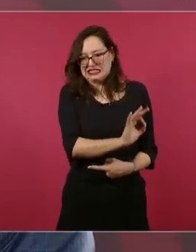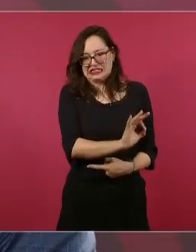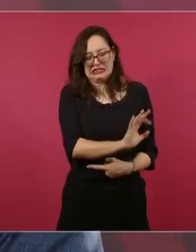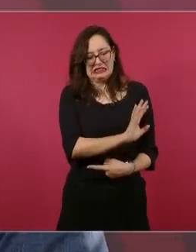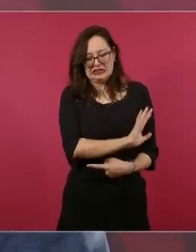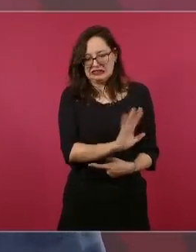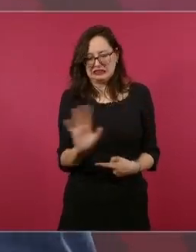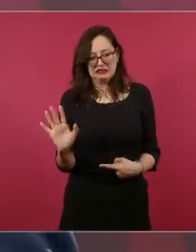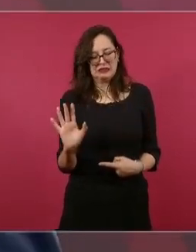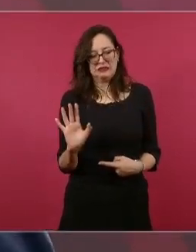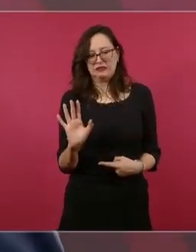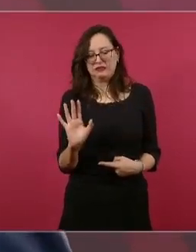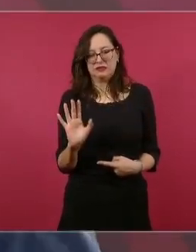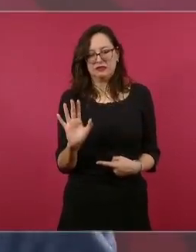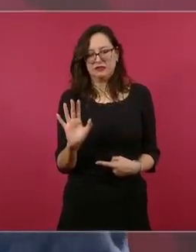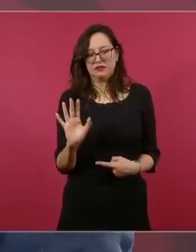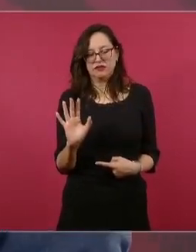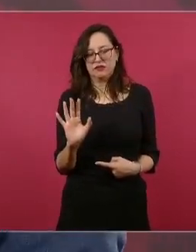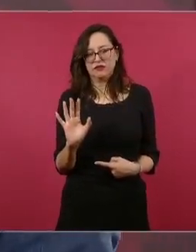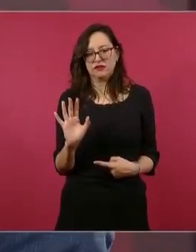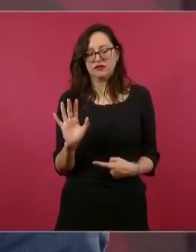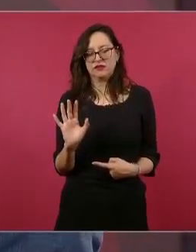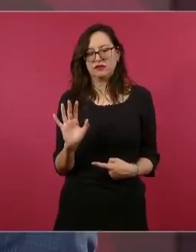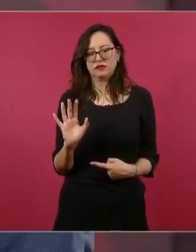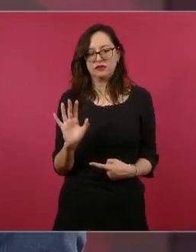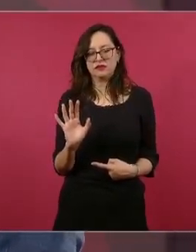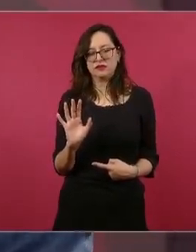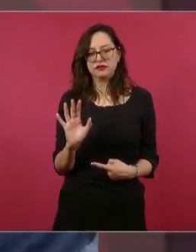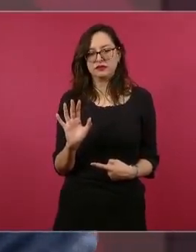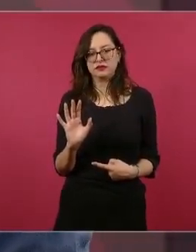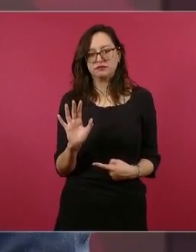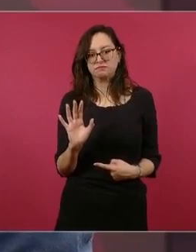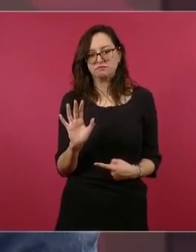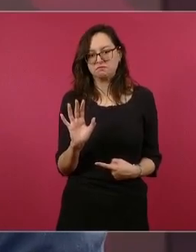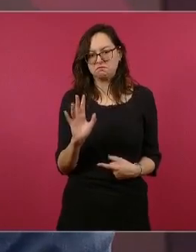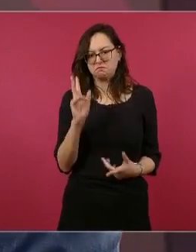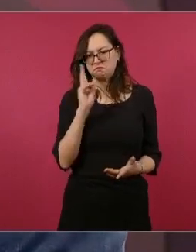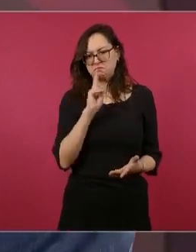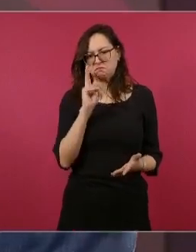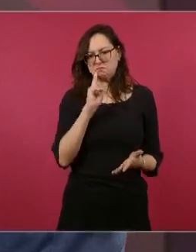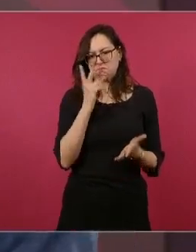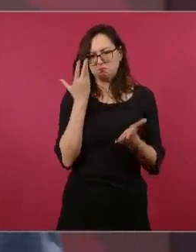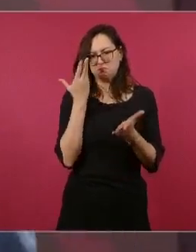y hay todas las pruebas